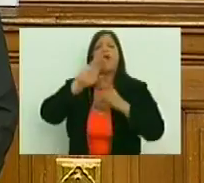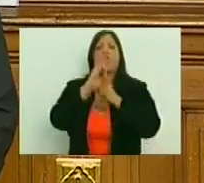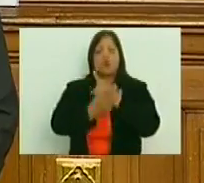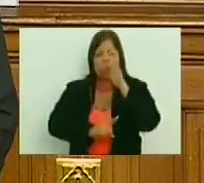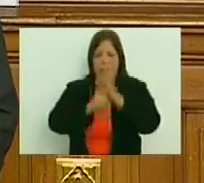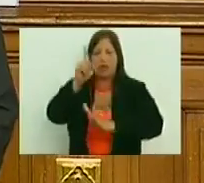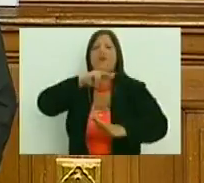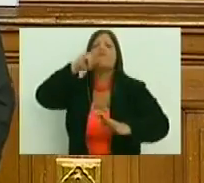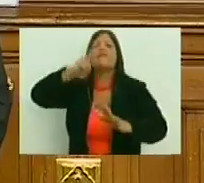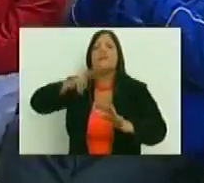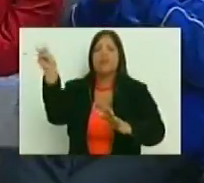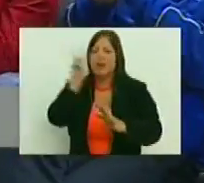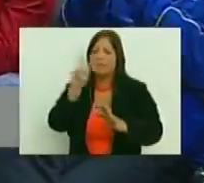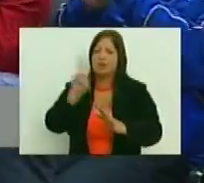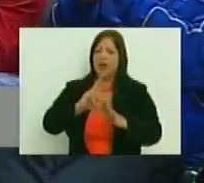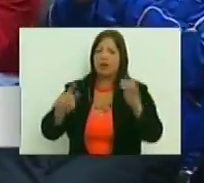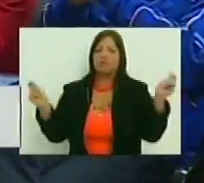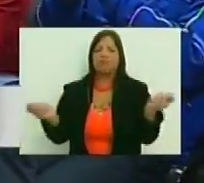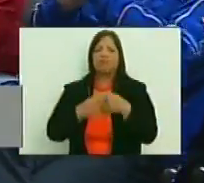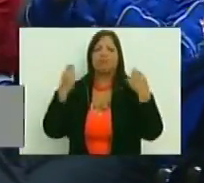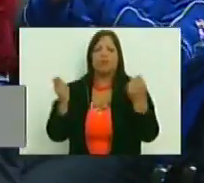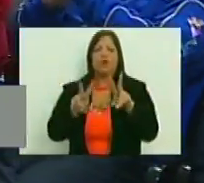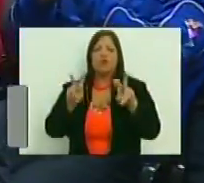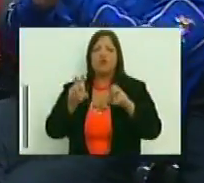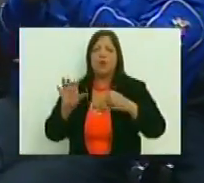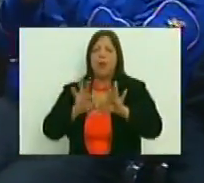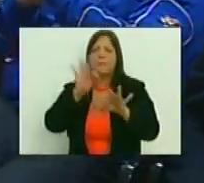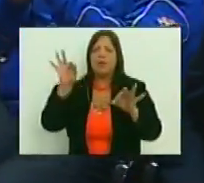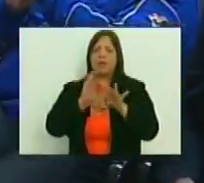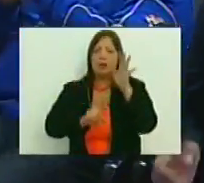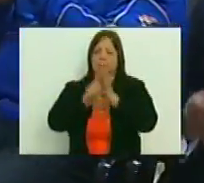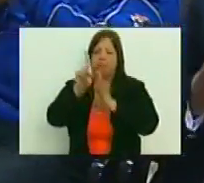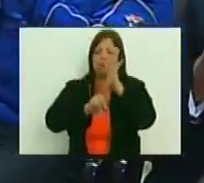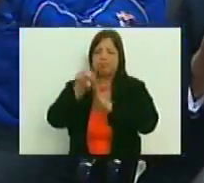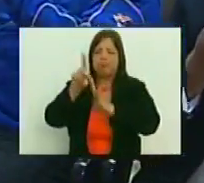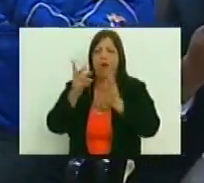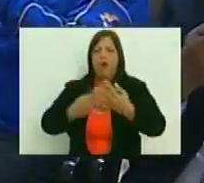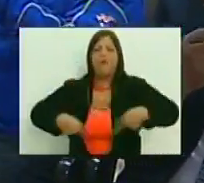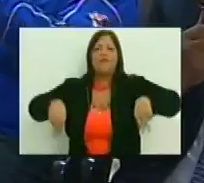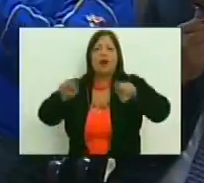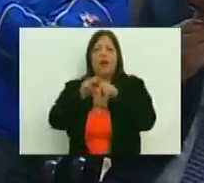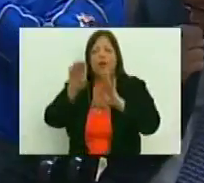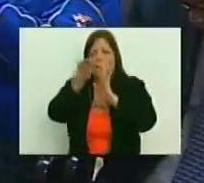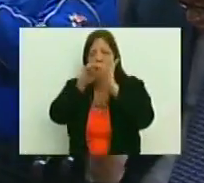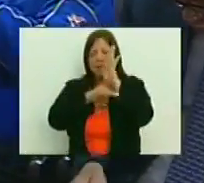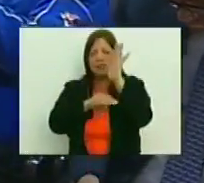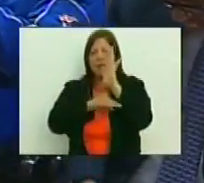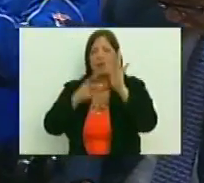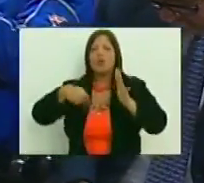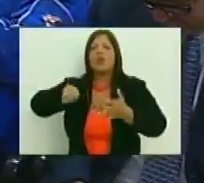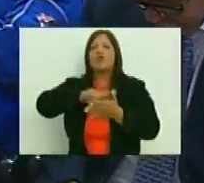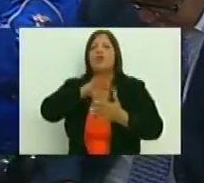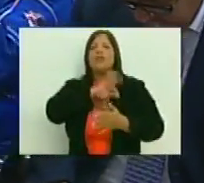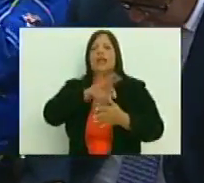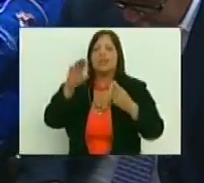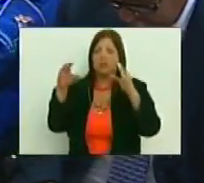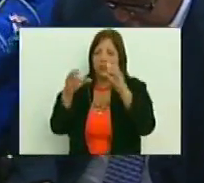cultural venezolana y forjar las nuevas espiritualidades, valores y principios de nuestra